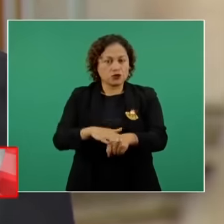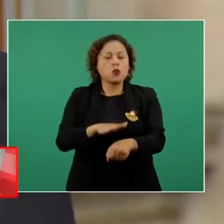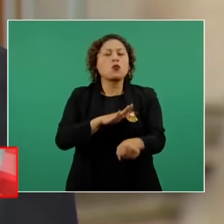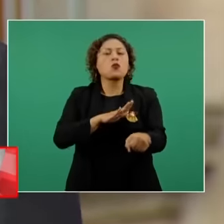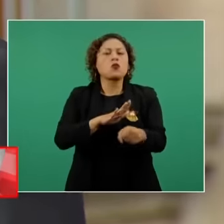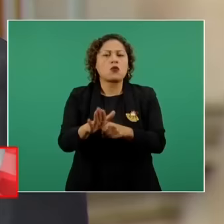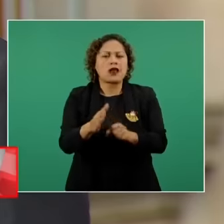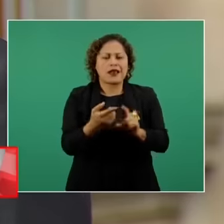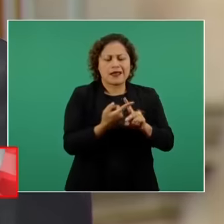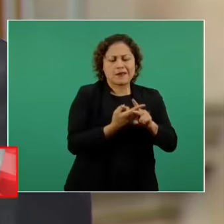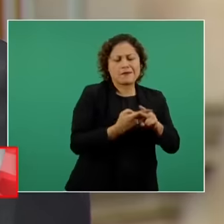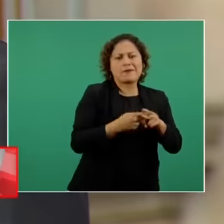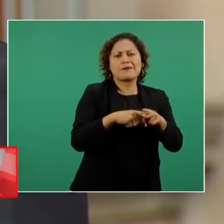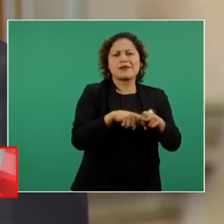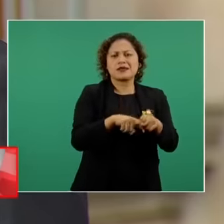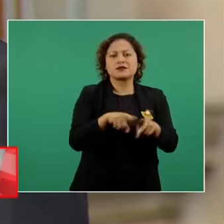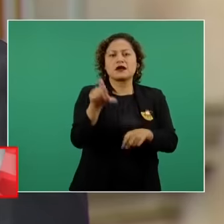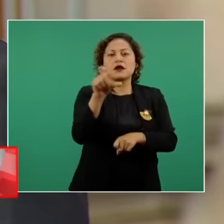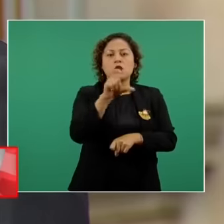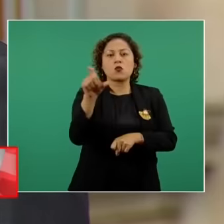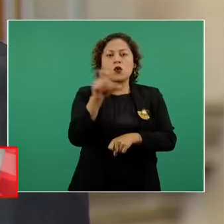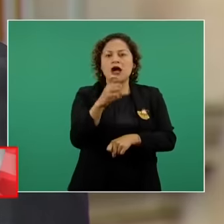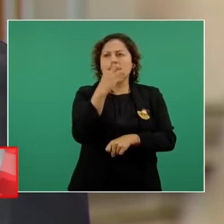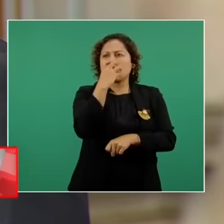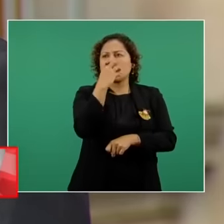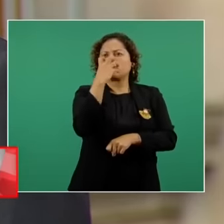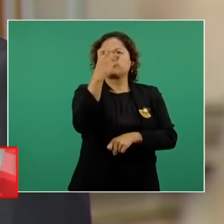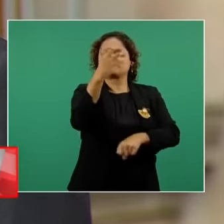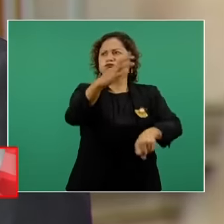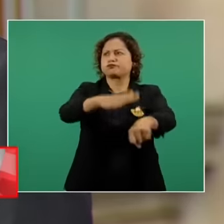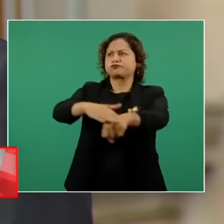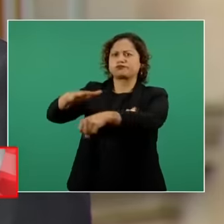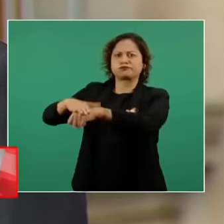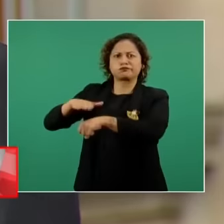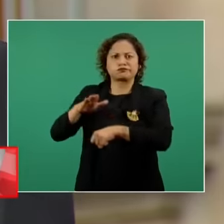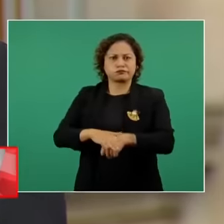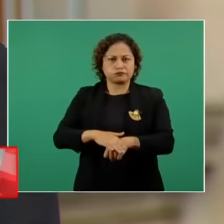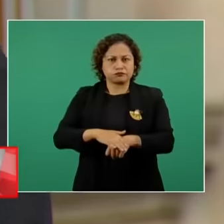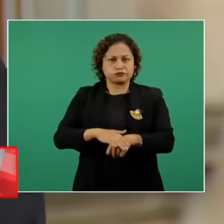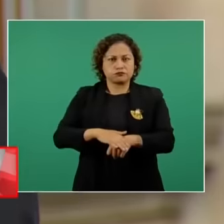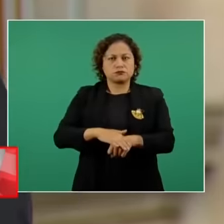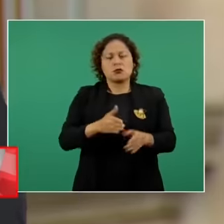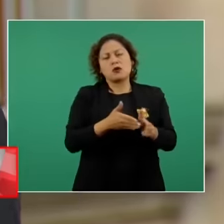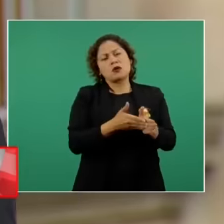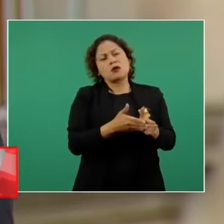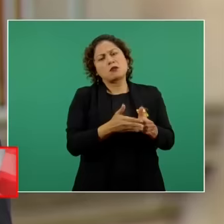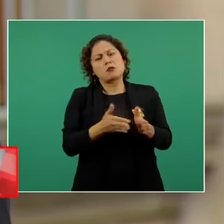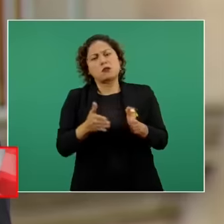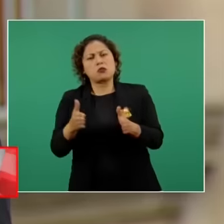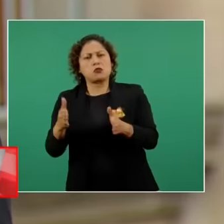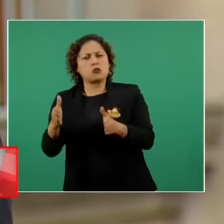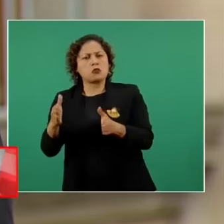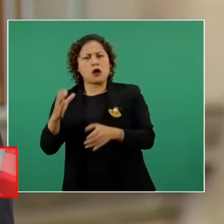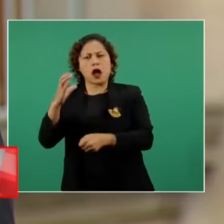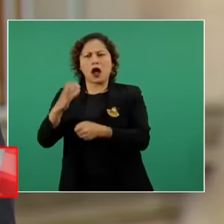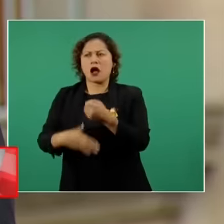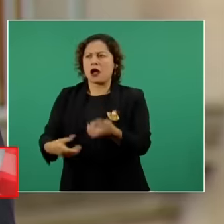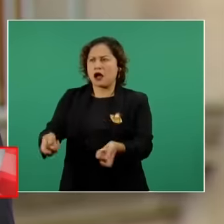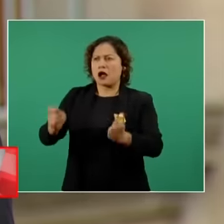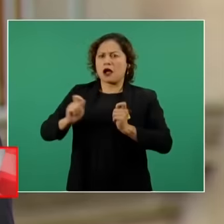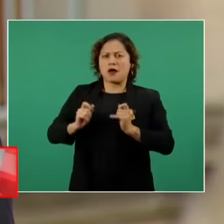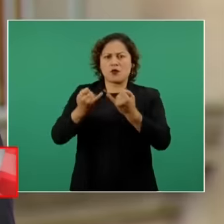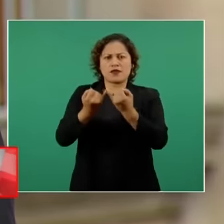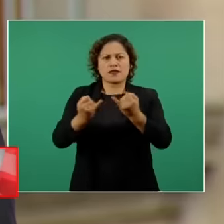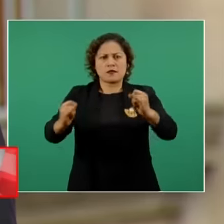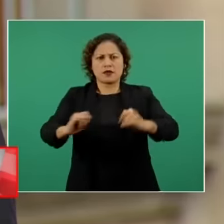la del grito, y no la de la consumación de la independencia